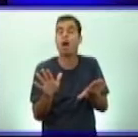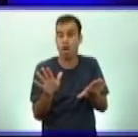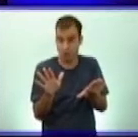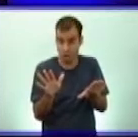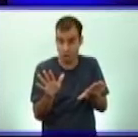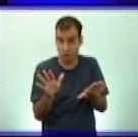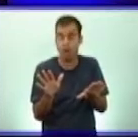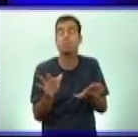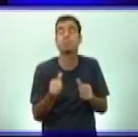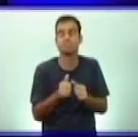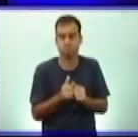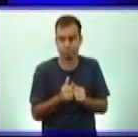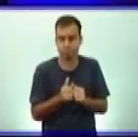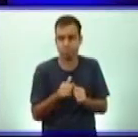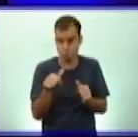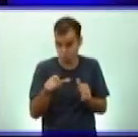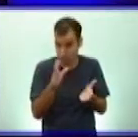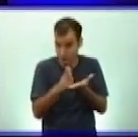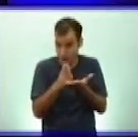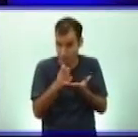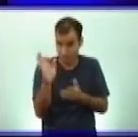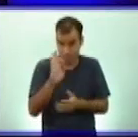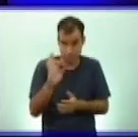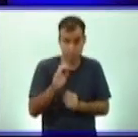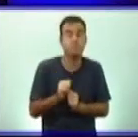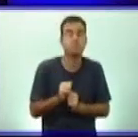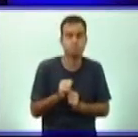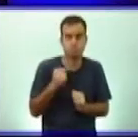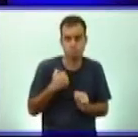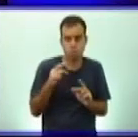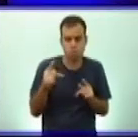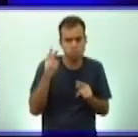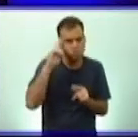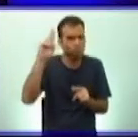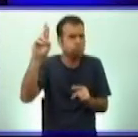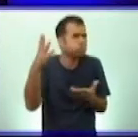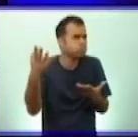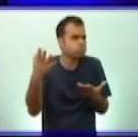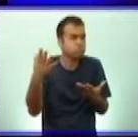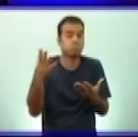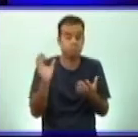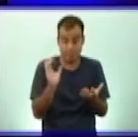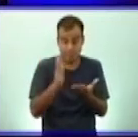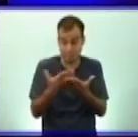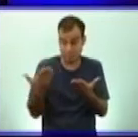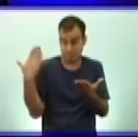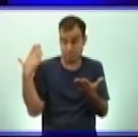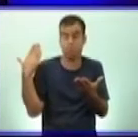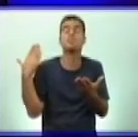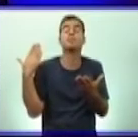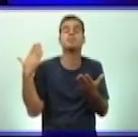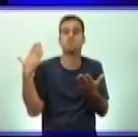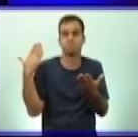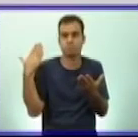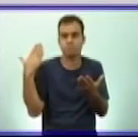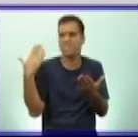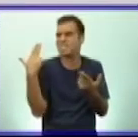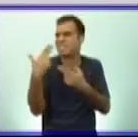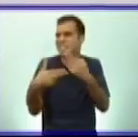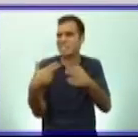hoy en esta clase de física, yo quiero retomar sobre la clase pasada lo